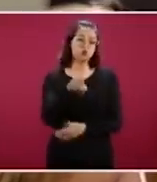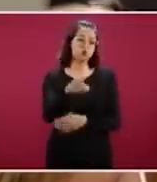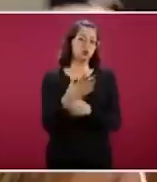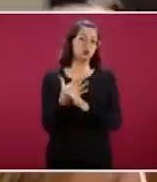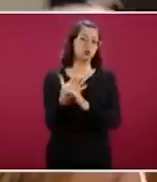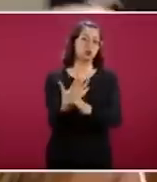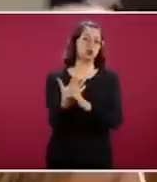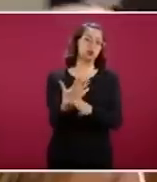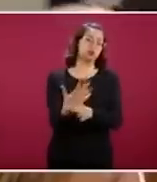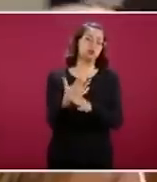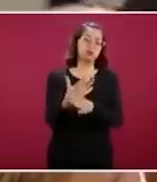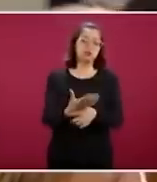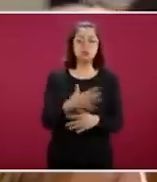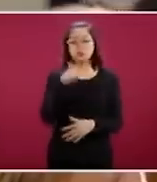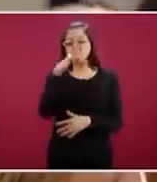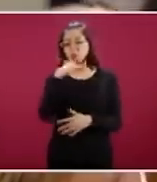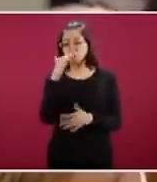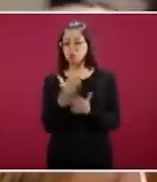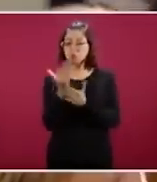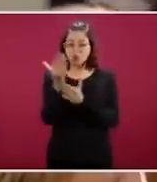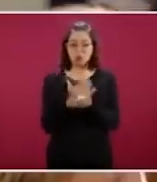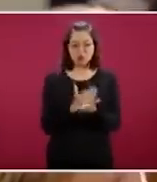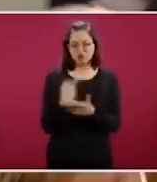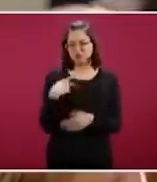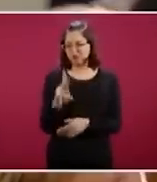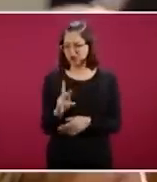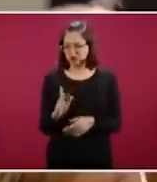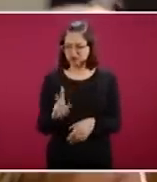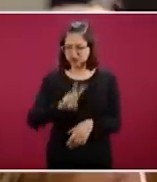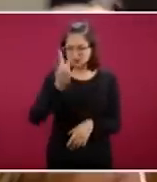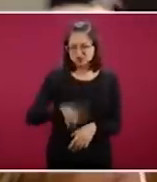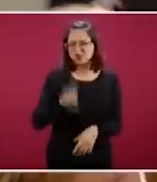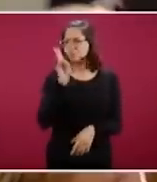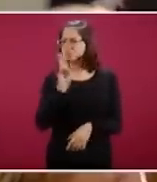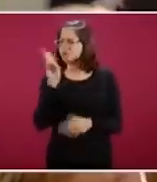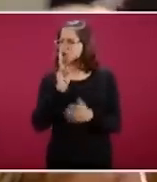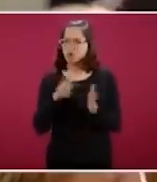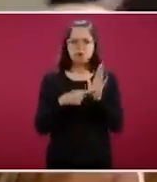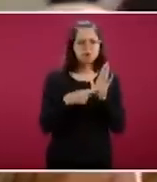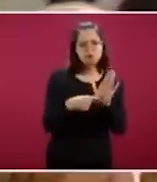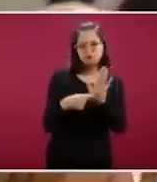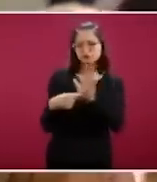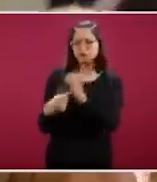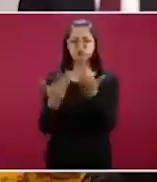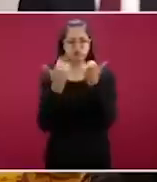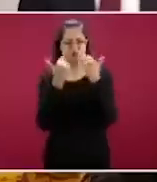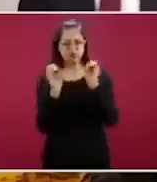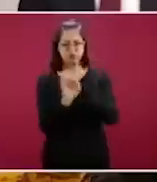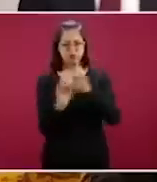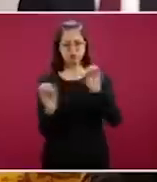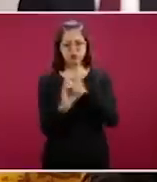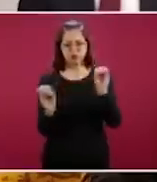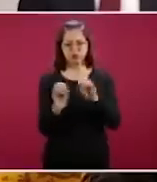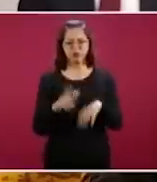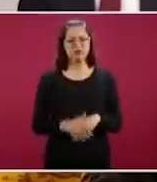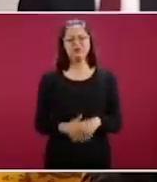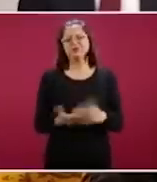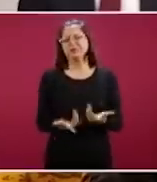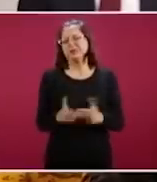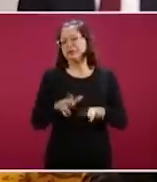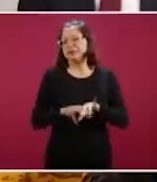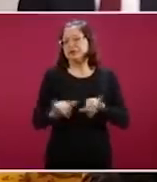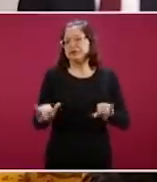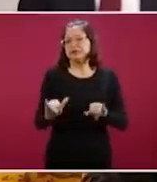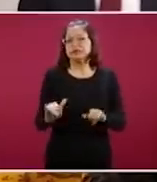afirmaciones de que la corrupción está retrocediendo, pero no hay datos duros por área de gobierno, ni tampoco hacia dónde se